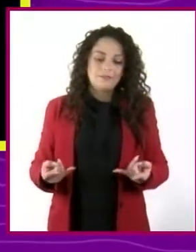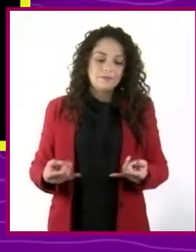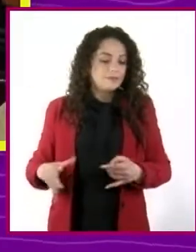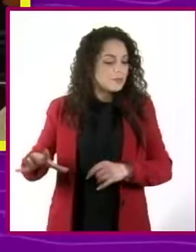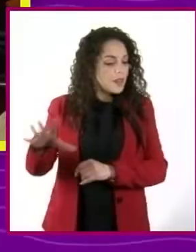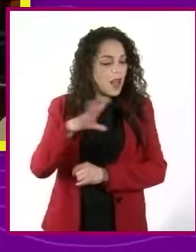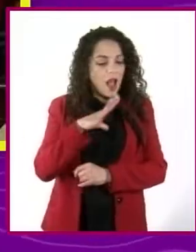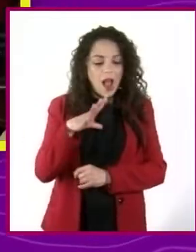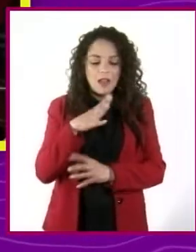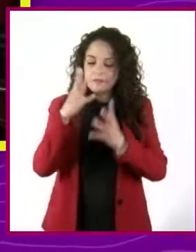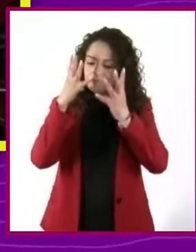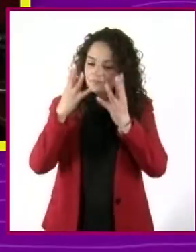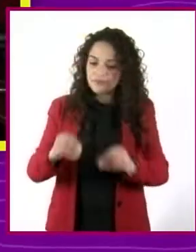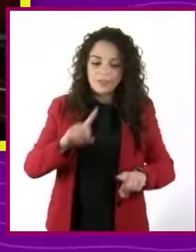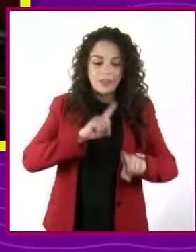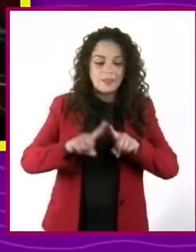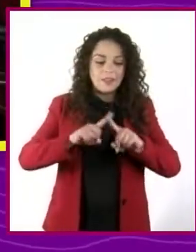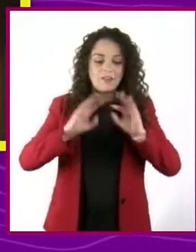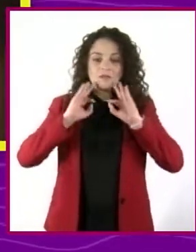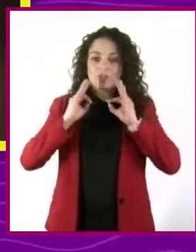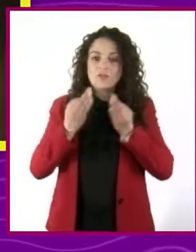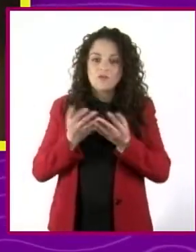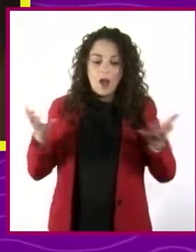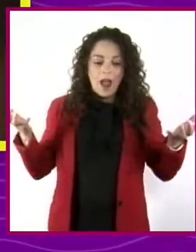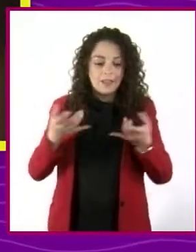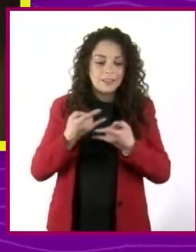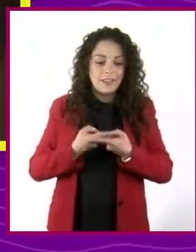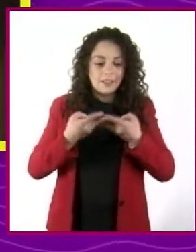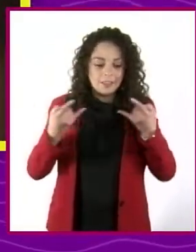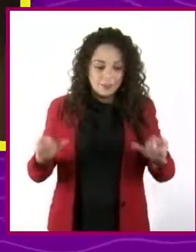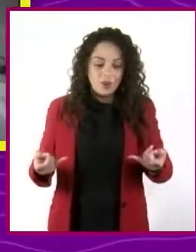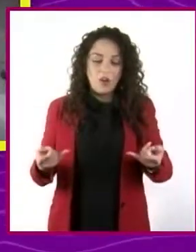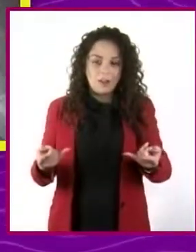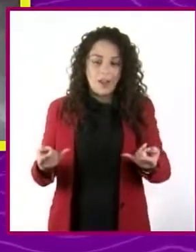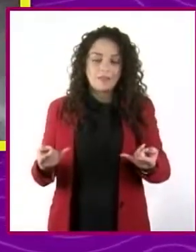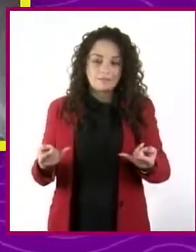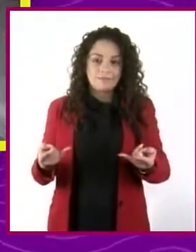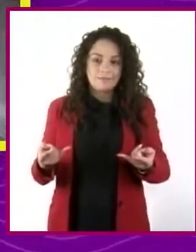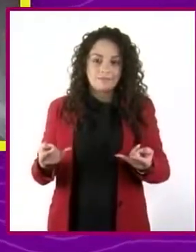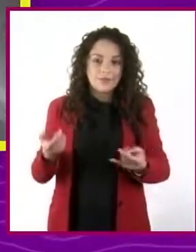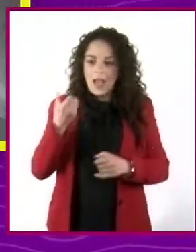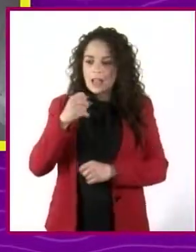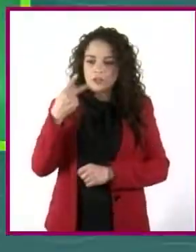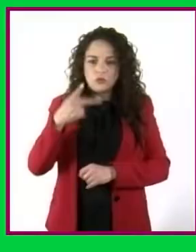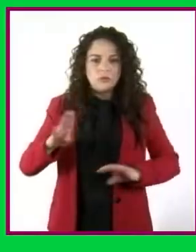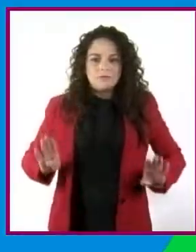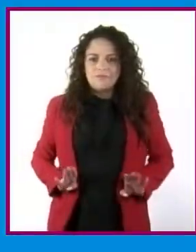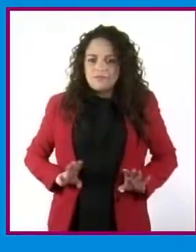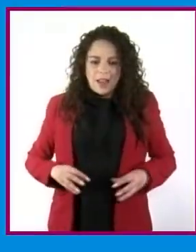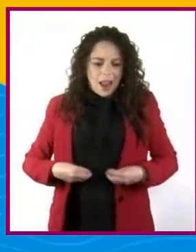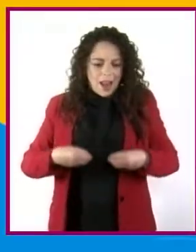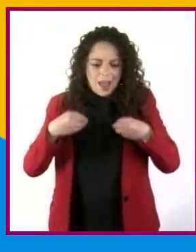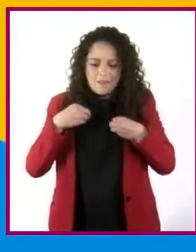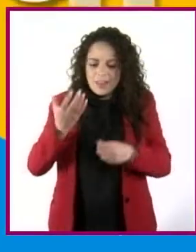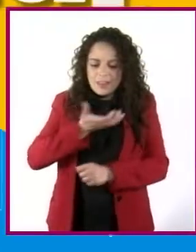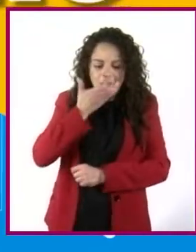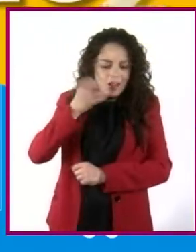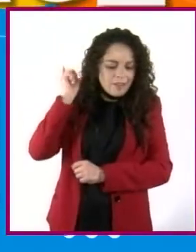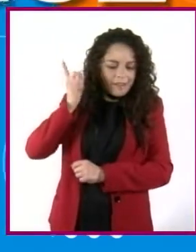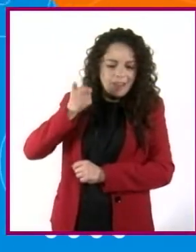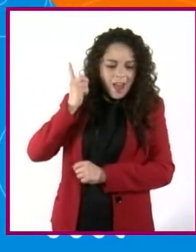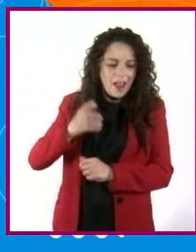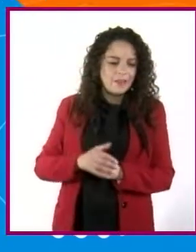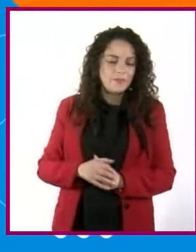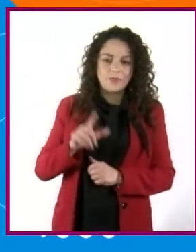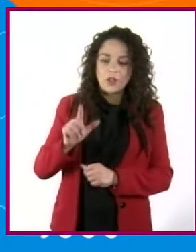Existen muchas formas de hacer historia, tantas como los requerimientos de la vida práctica. Nos dice